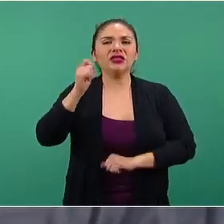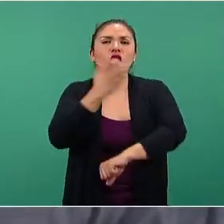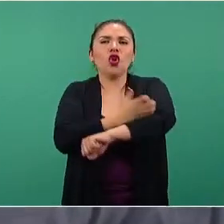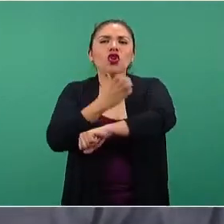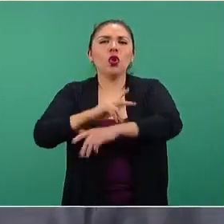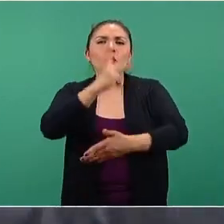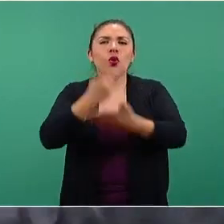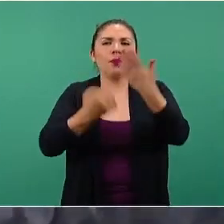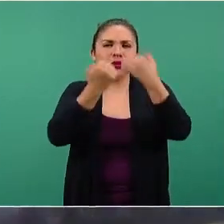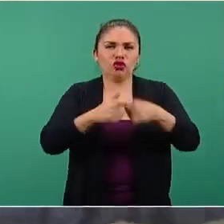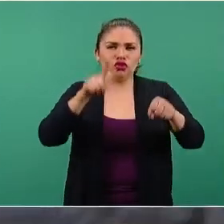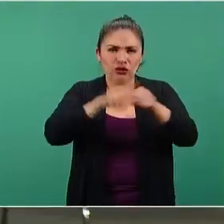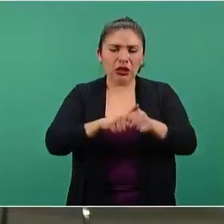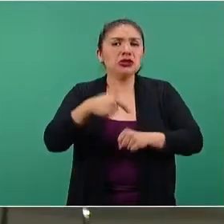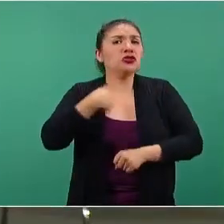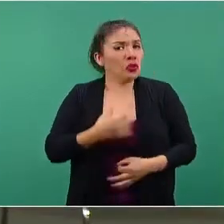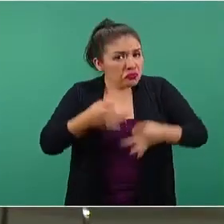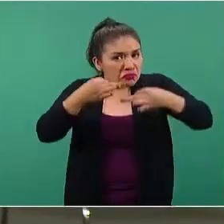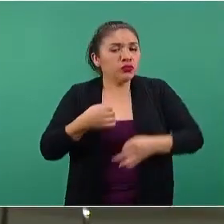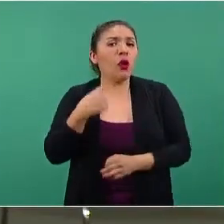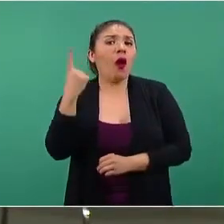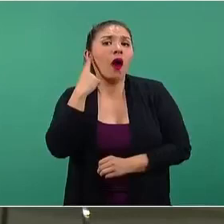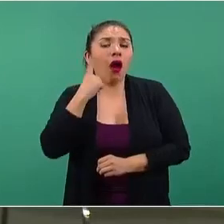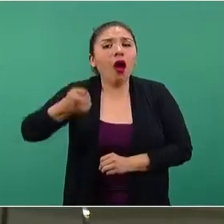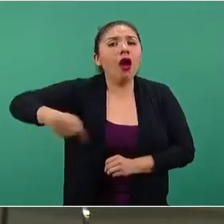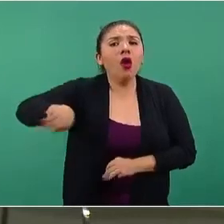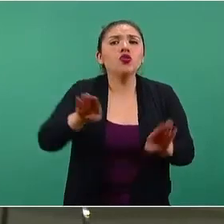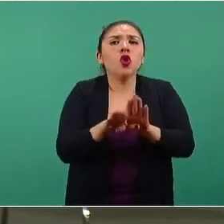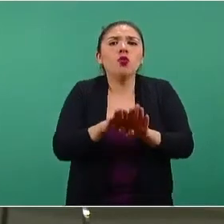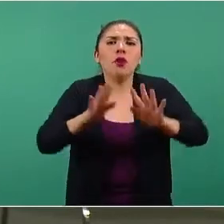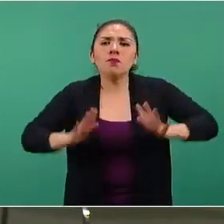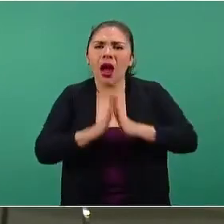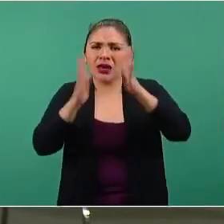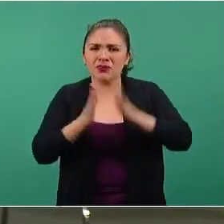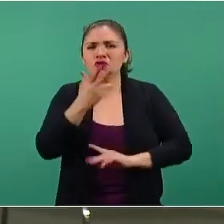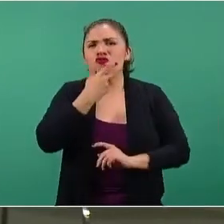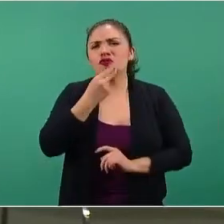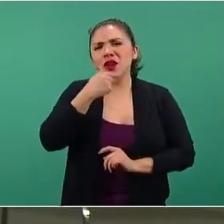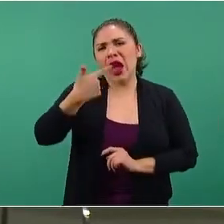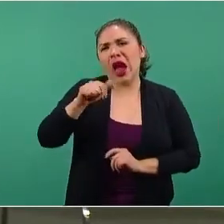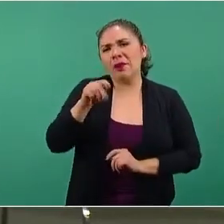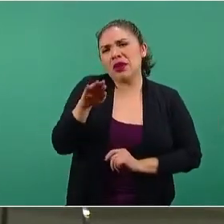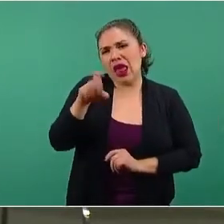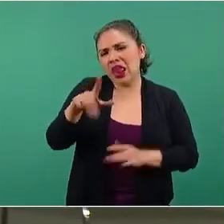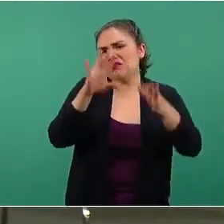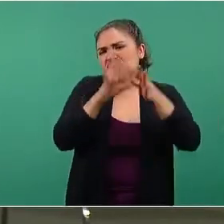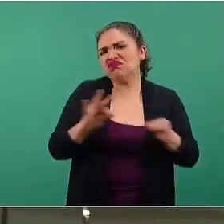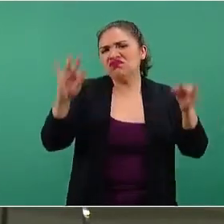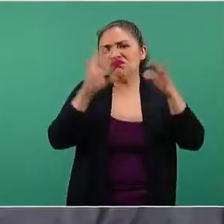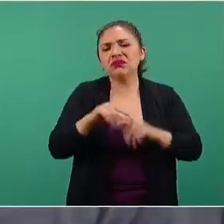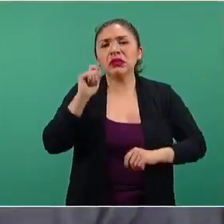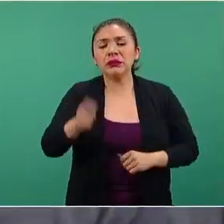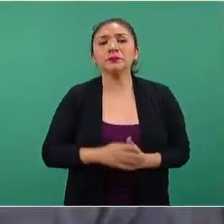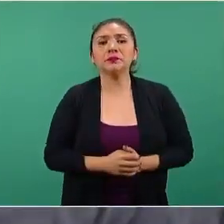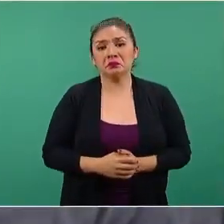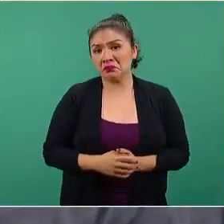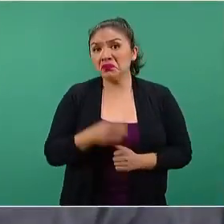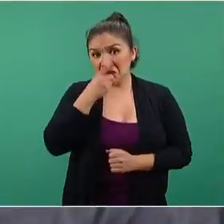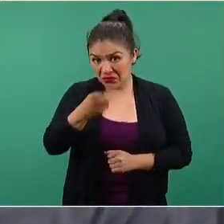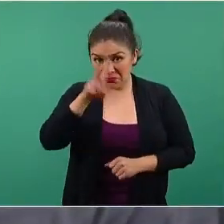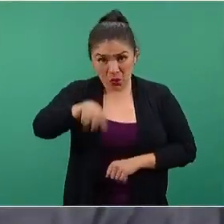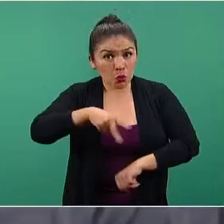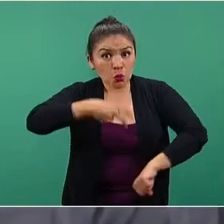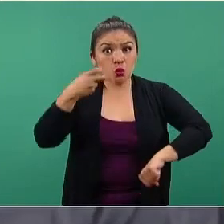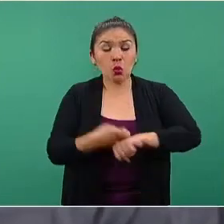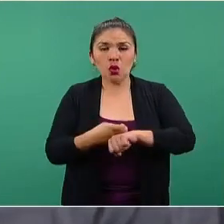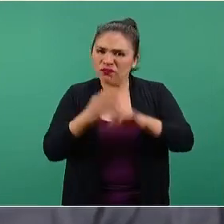sociales. Me consta, porque escuché la participación de Gabriel en la reunión, que hizo un señalamiento muy duro,